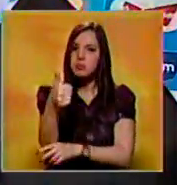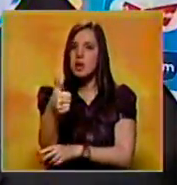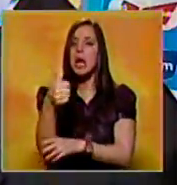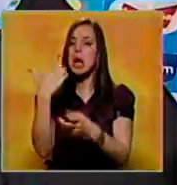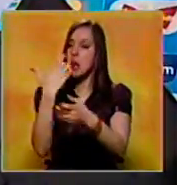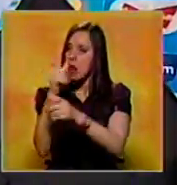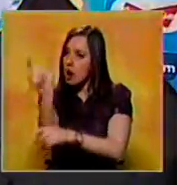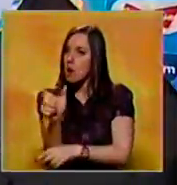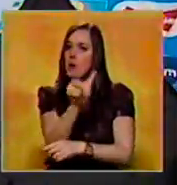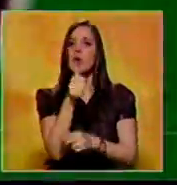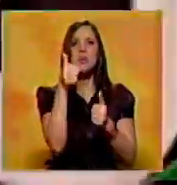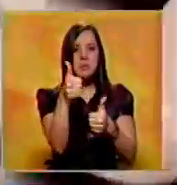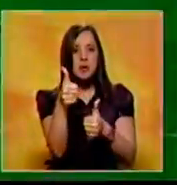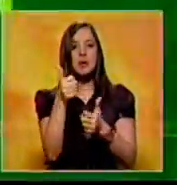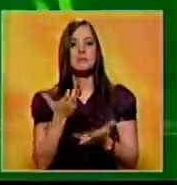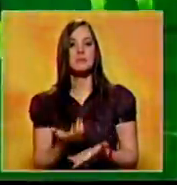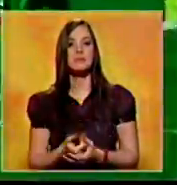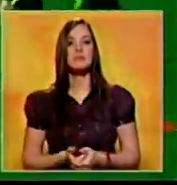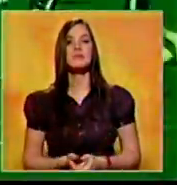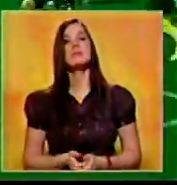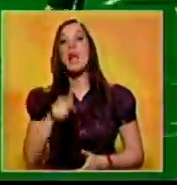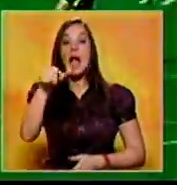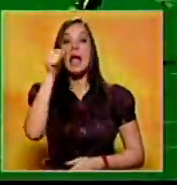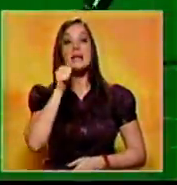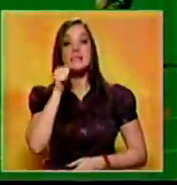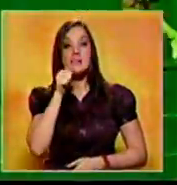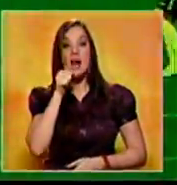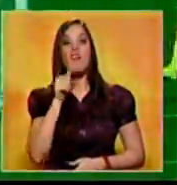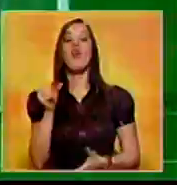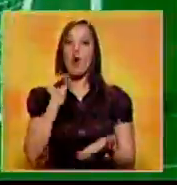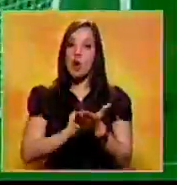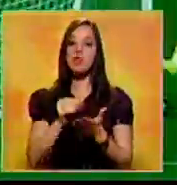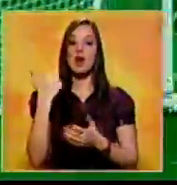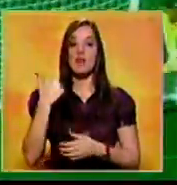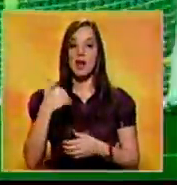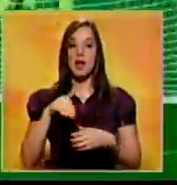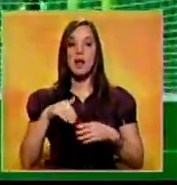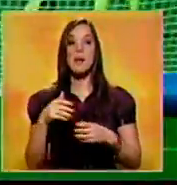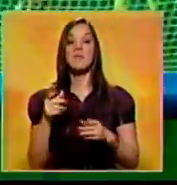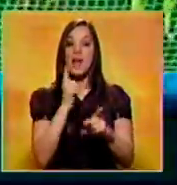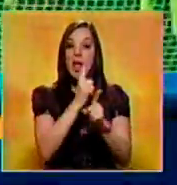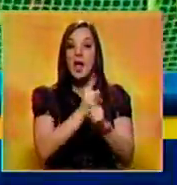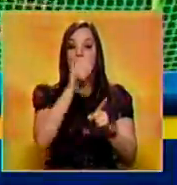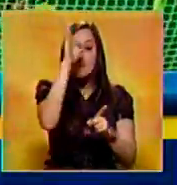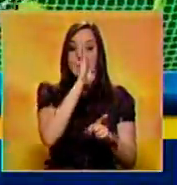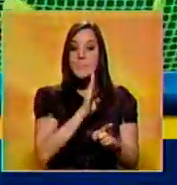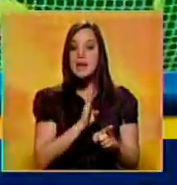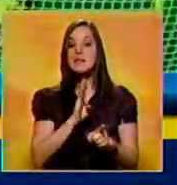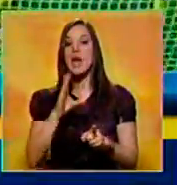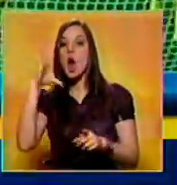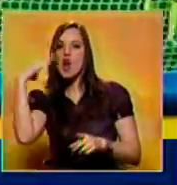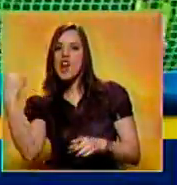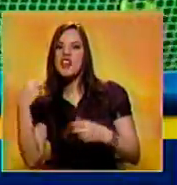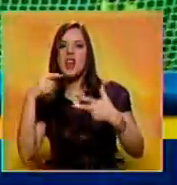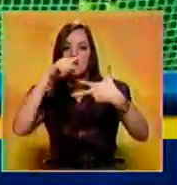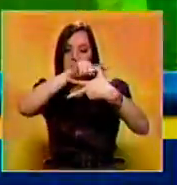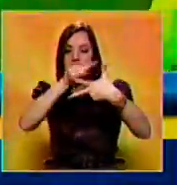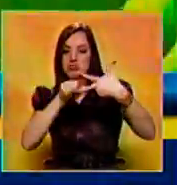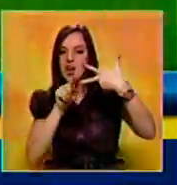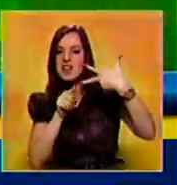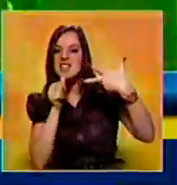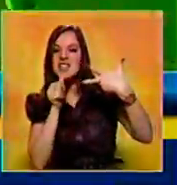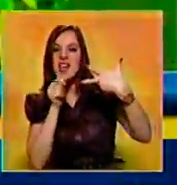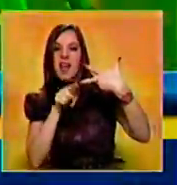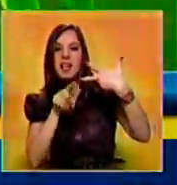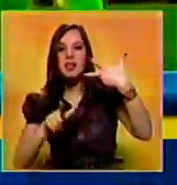bien, definido bien. Este sábado se renueva la acción del Mundial con el encuentro entre Brasil y Holanda por el tercer lugar. El Estadio Nacional